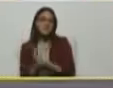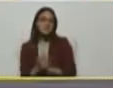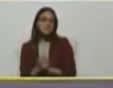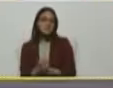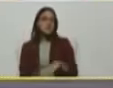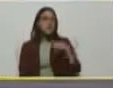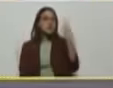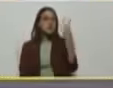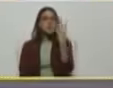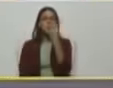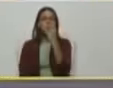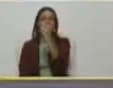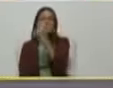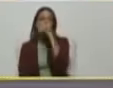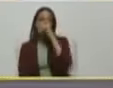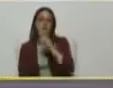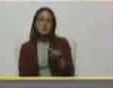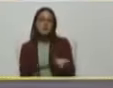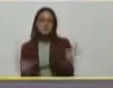241 años.